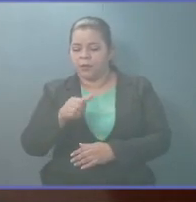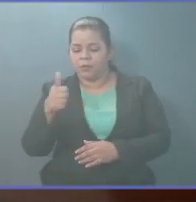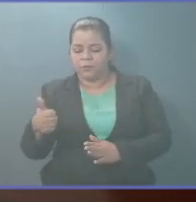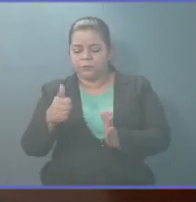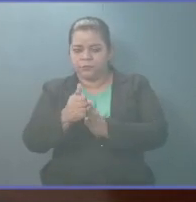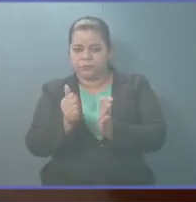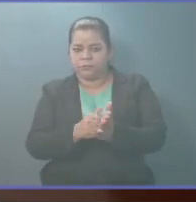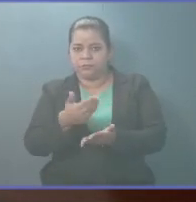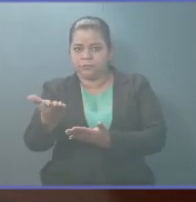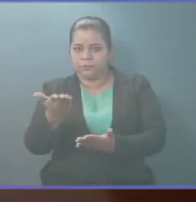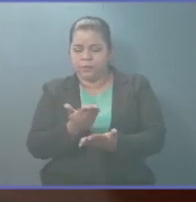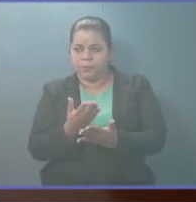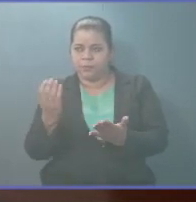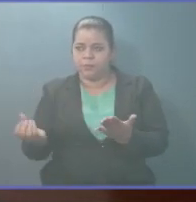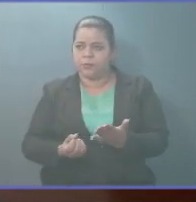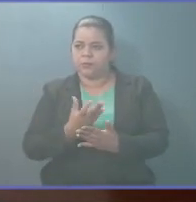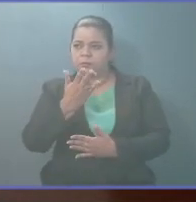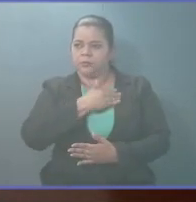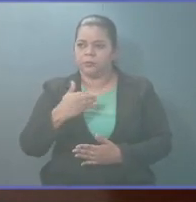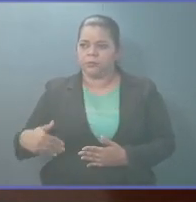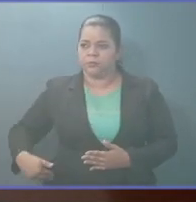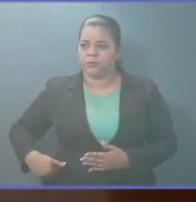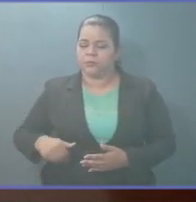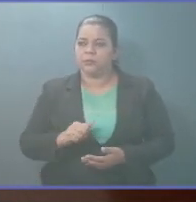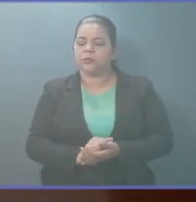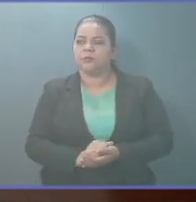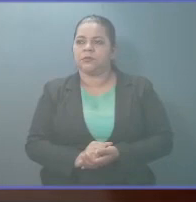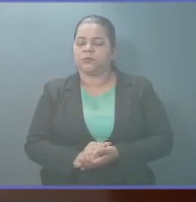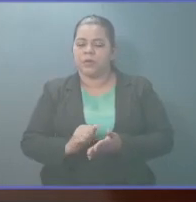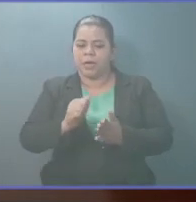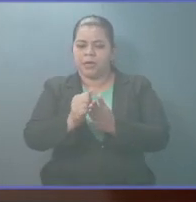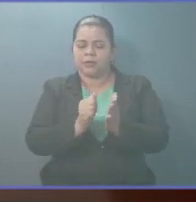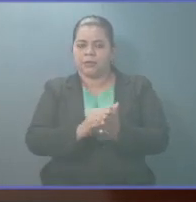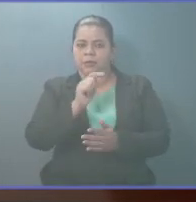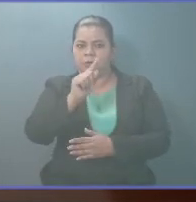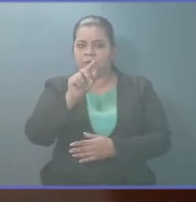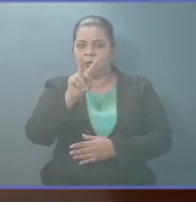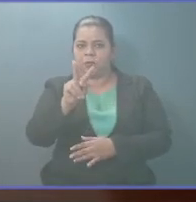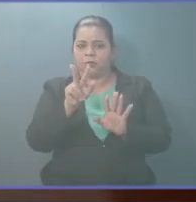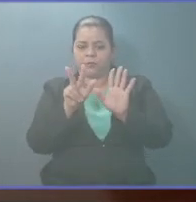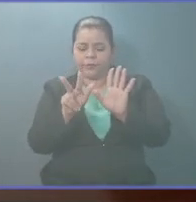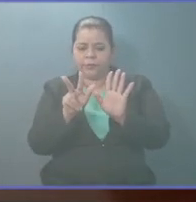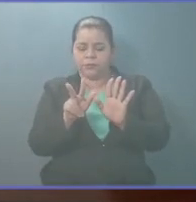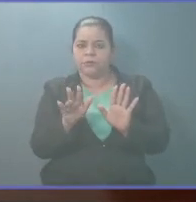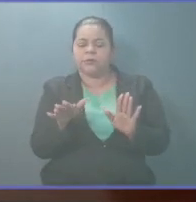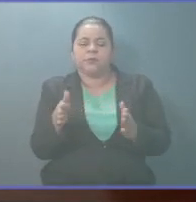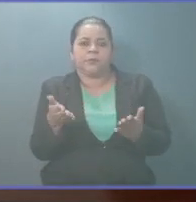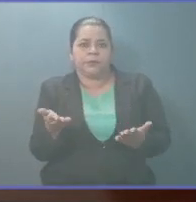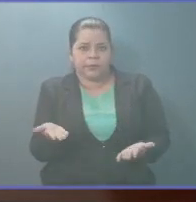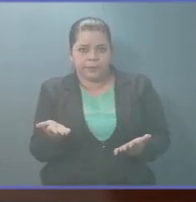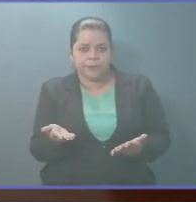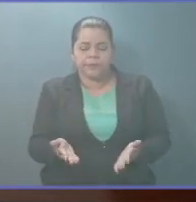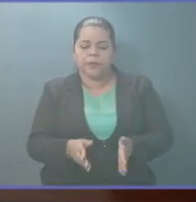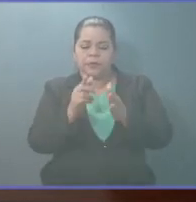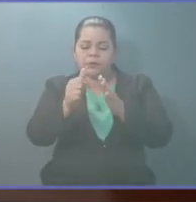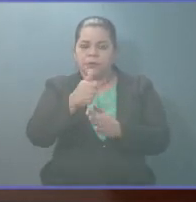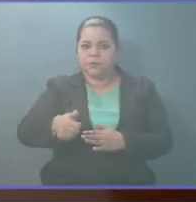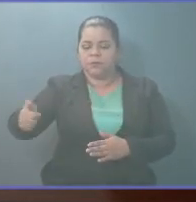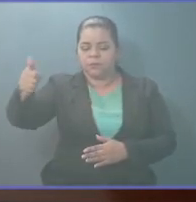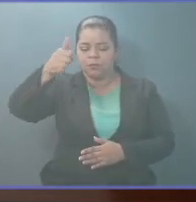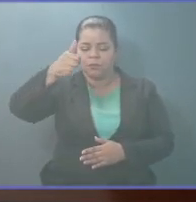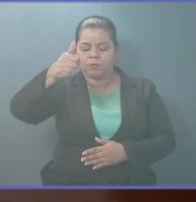haciéndolo de corazón, que quieren que entre ya esta ley dentro de 8 días. Y yo también